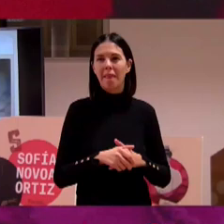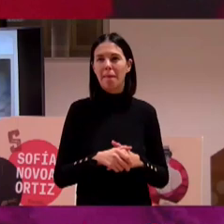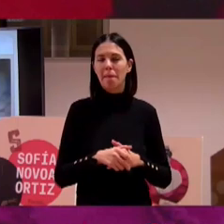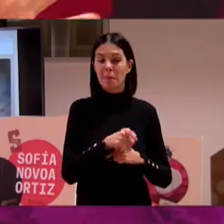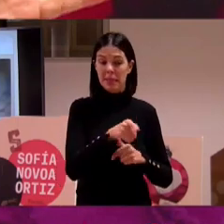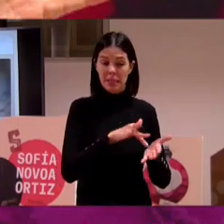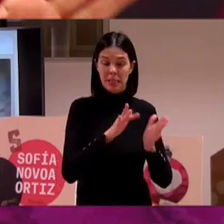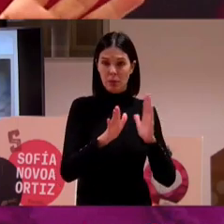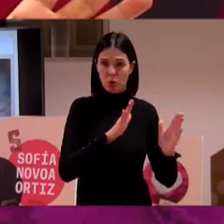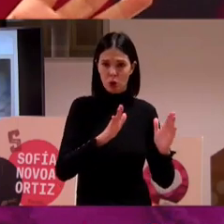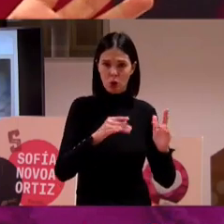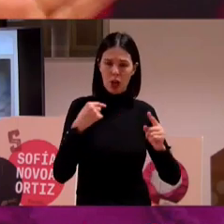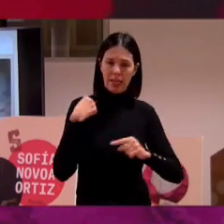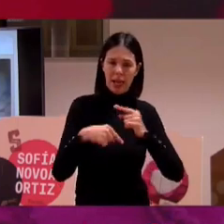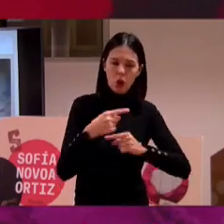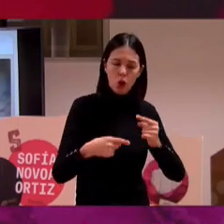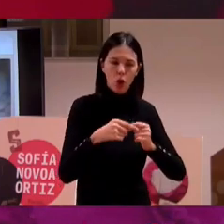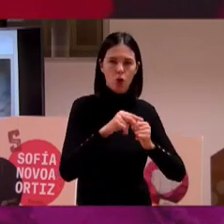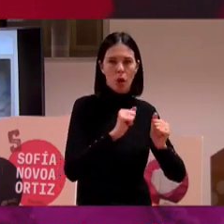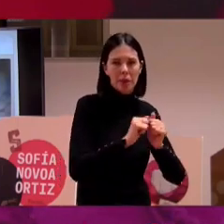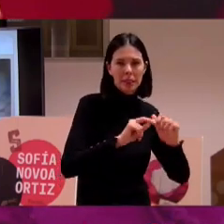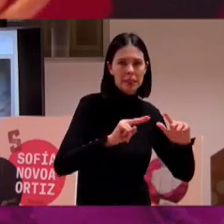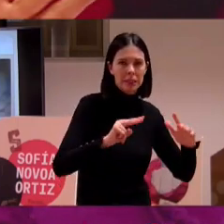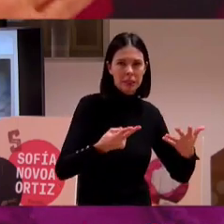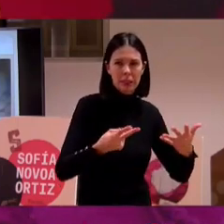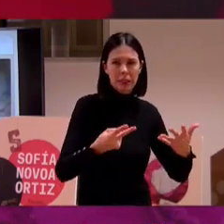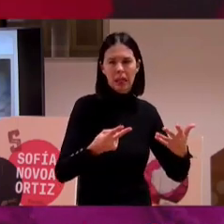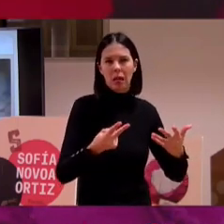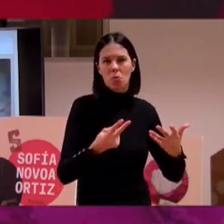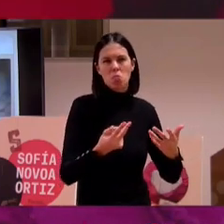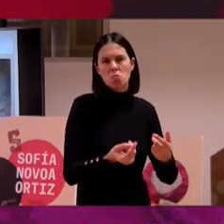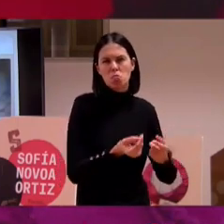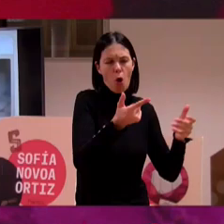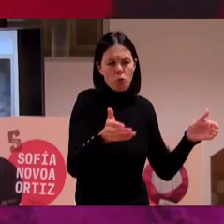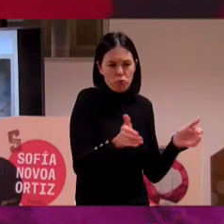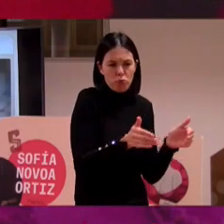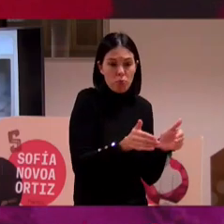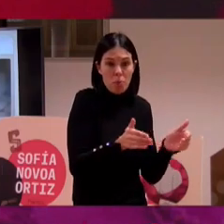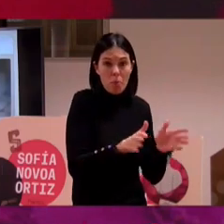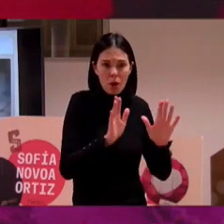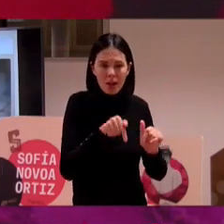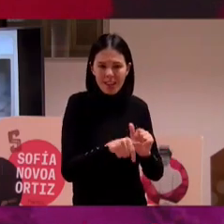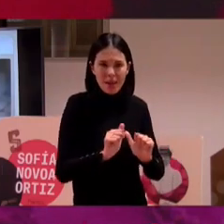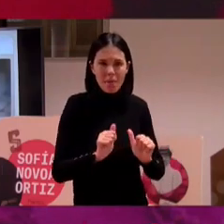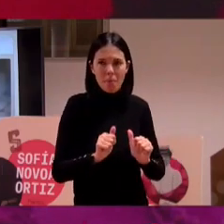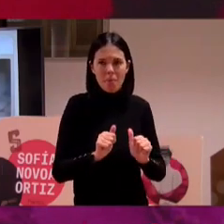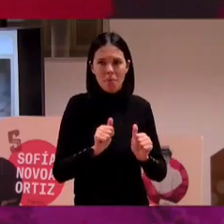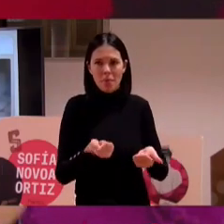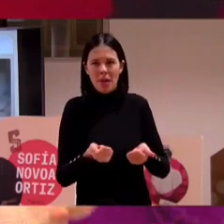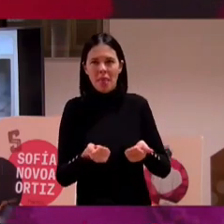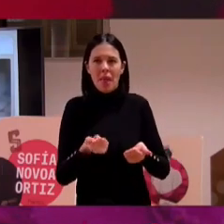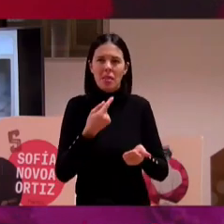está muy ampliada Xeración do 27. Decir, hasta este momento eran unos cuantos, pero ahora está en discusión o término, ¿no? Porque están